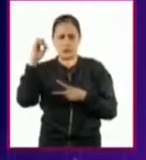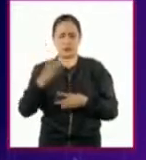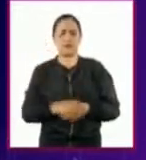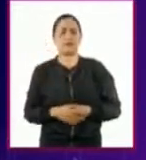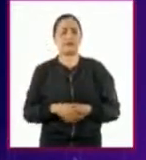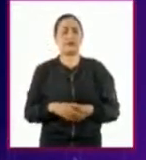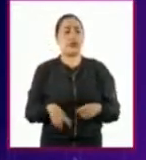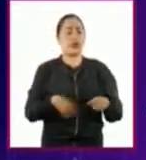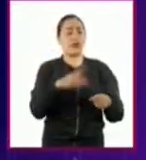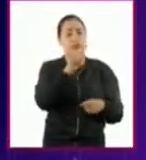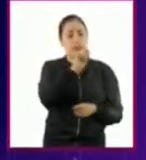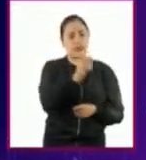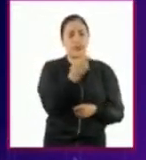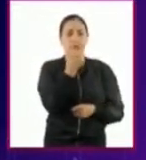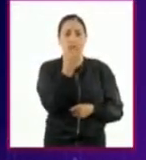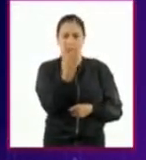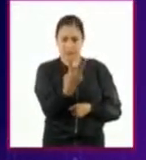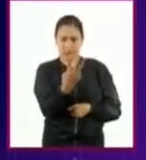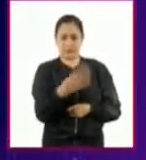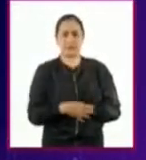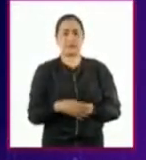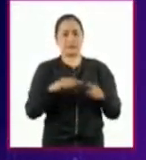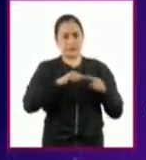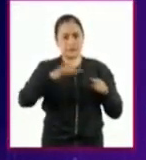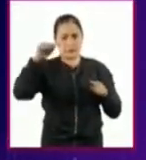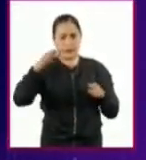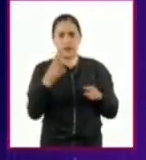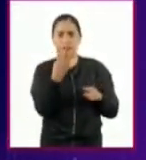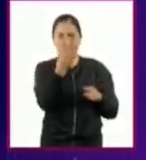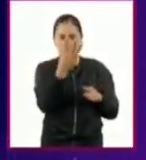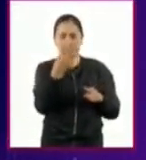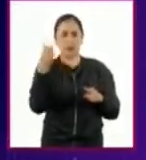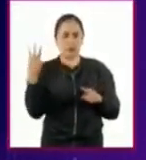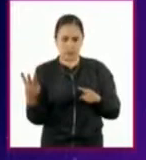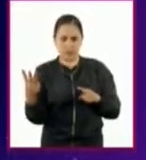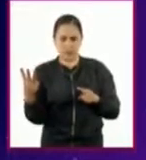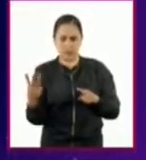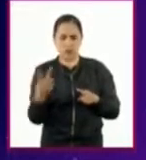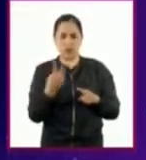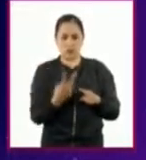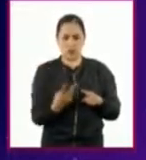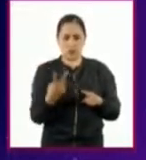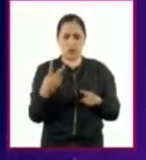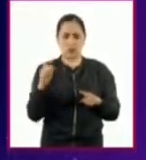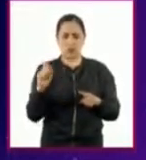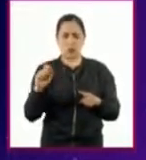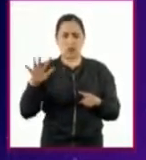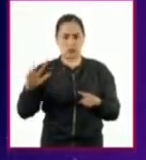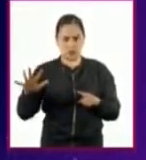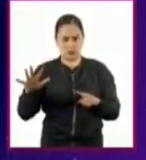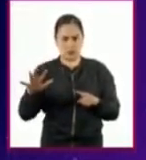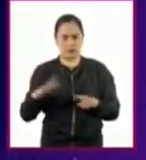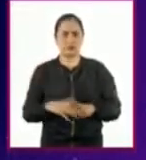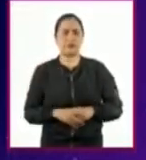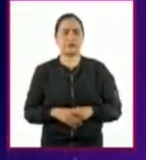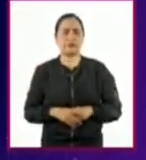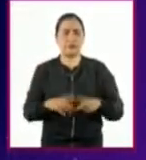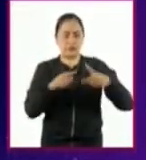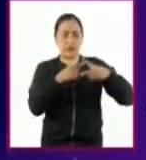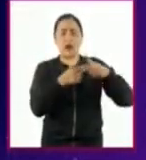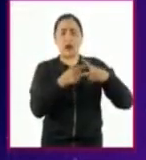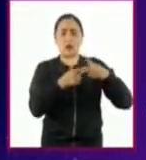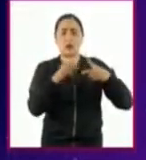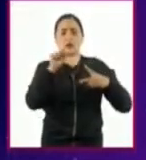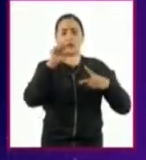triángulo, T3. Lados 3 centímetros, 3 centímetros y 2.5 centímetros. Ángulos